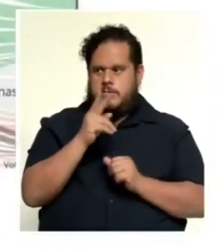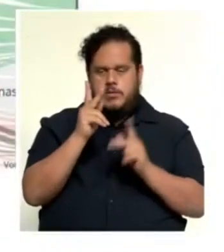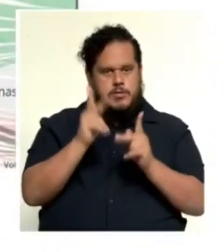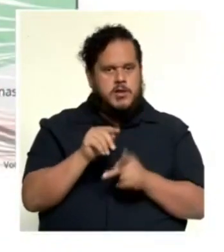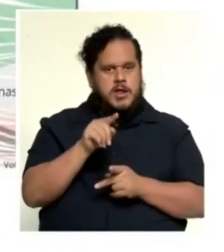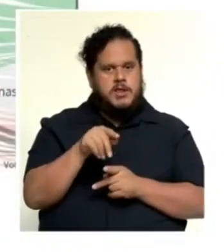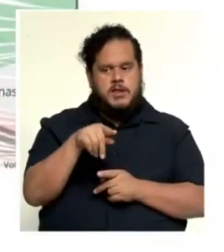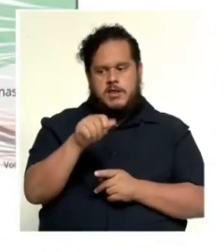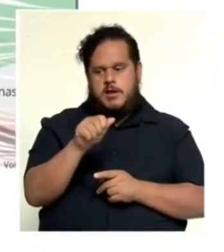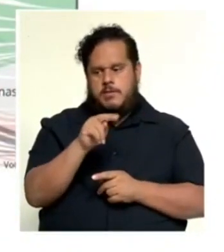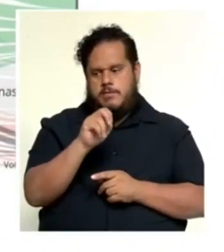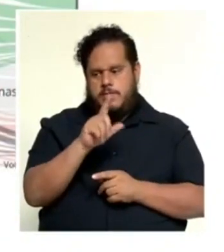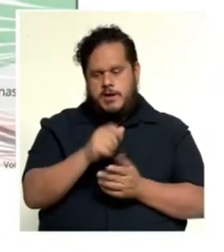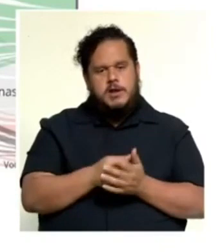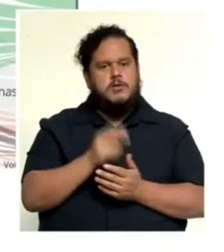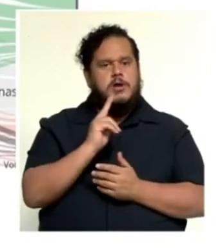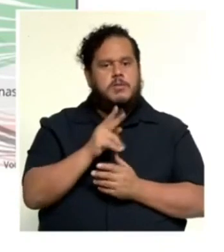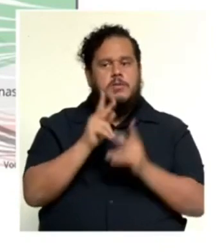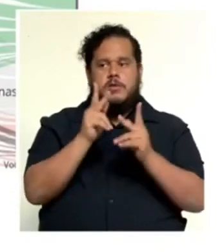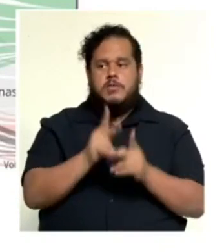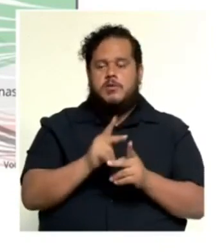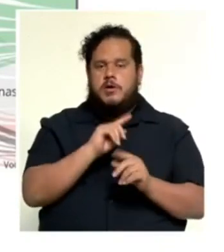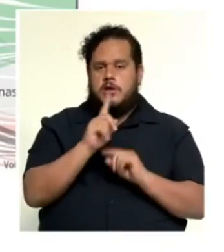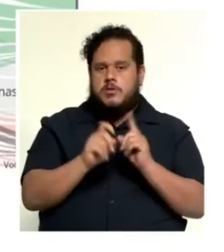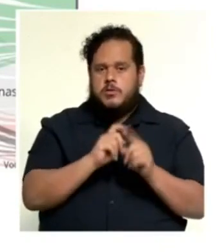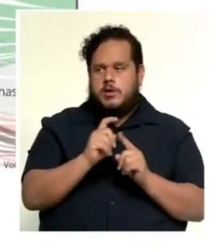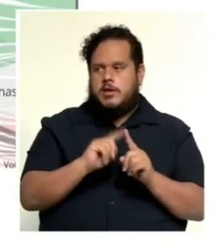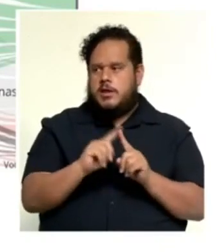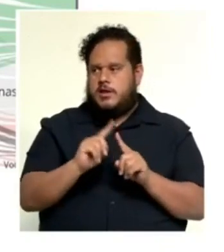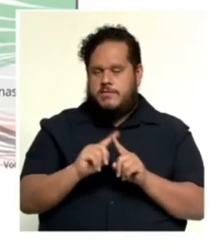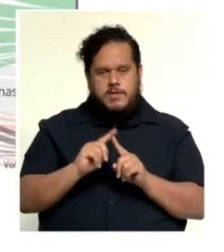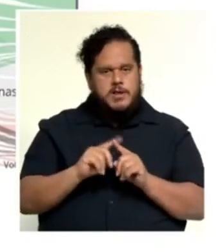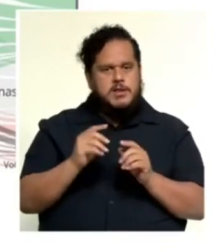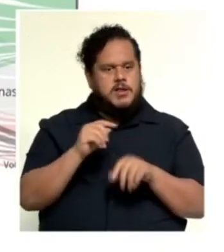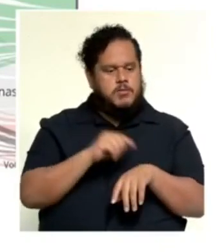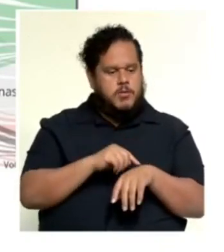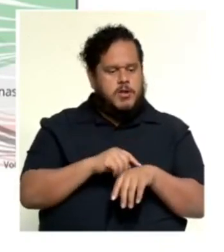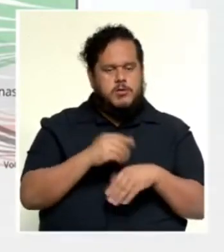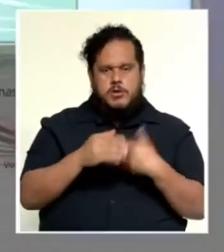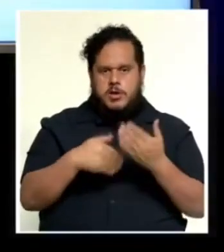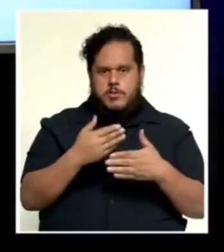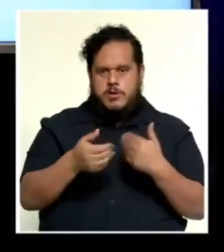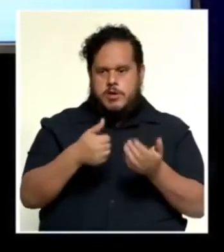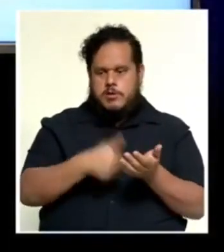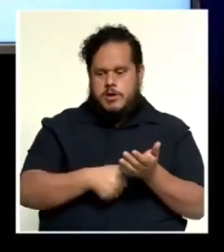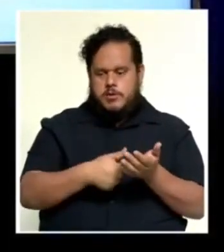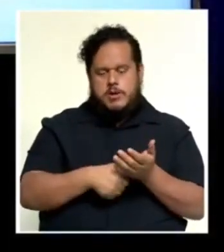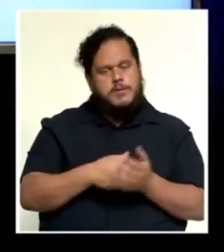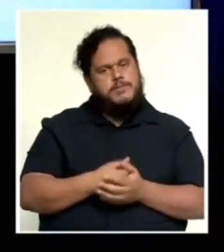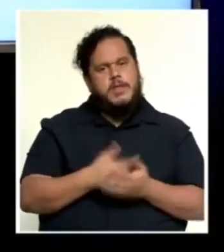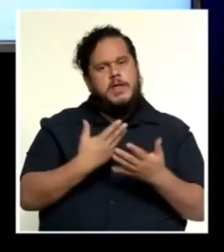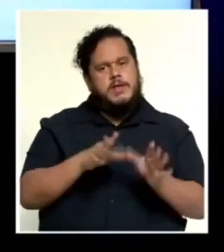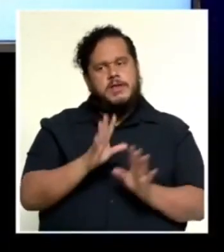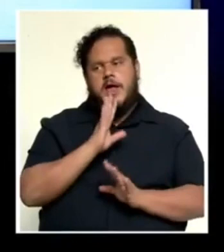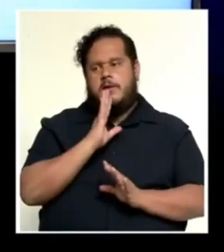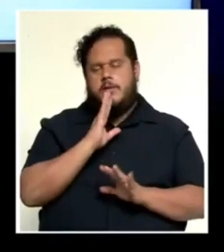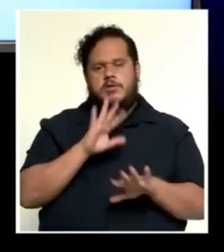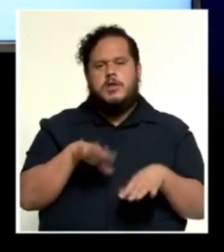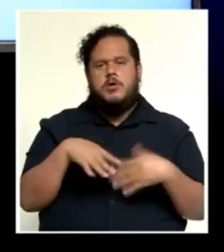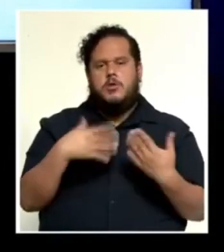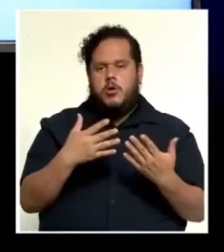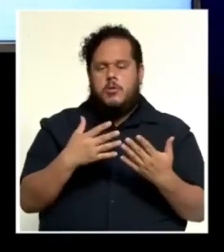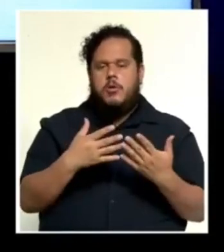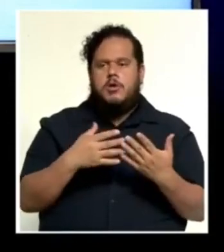este es el panel, o sea, son las mismas personas consultadas en diferentes momentos del proceso electoral. Ya conversamos de cómo se